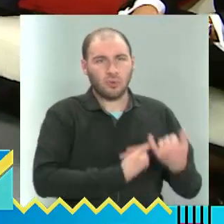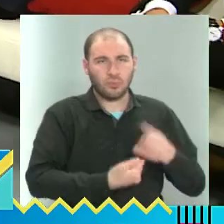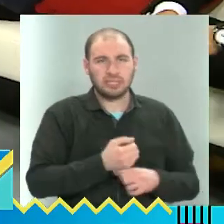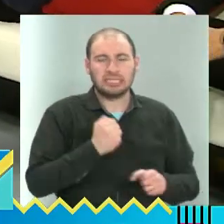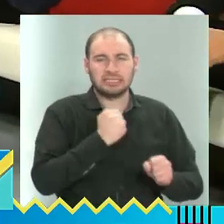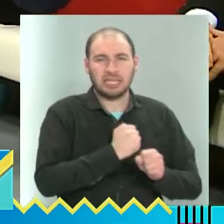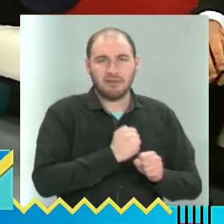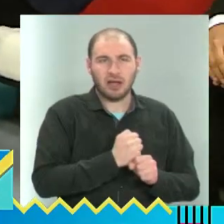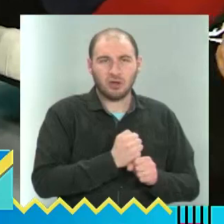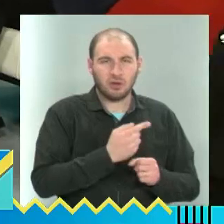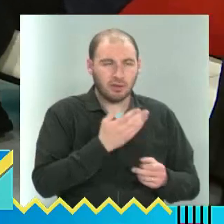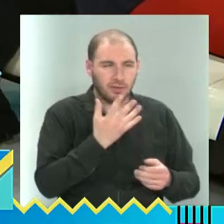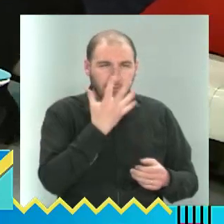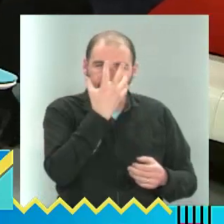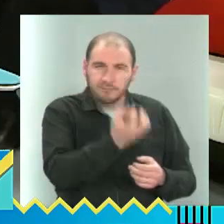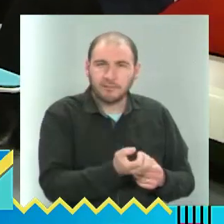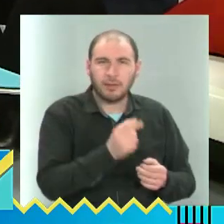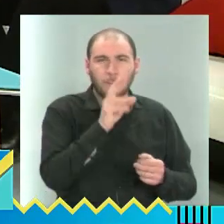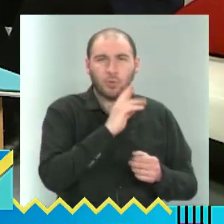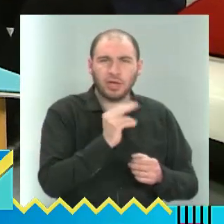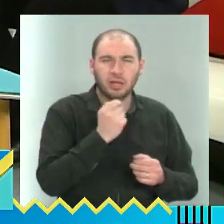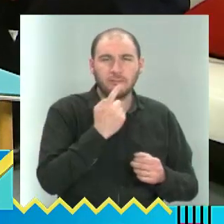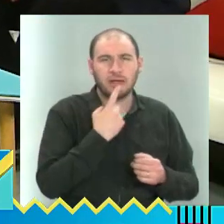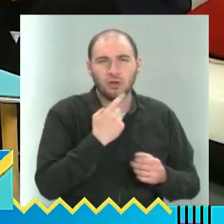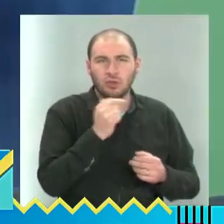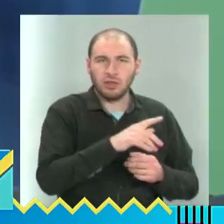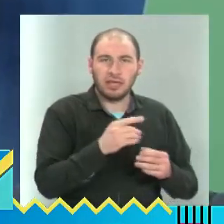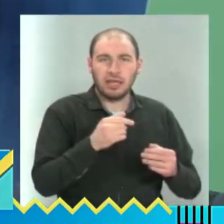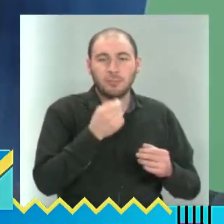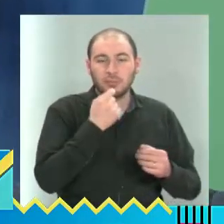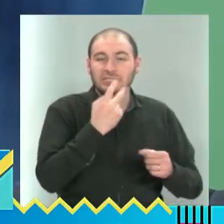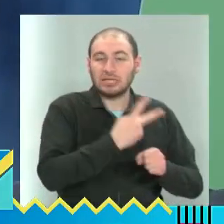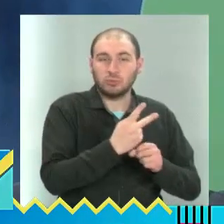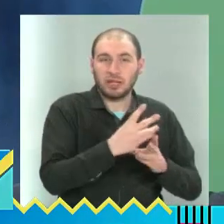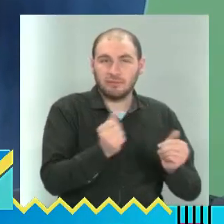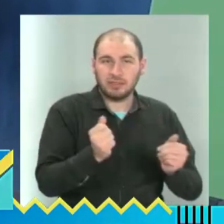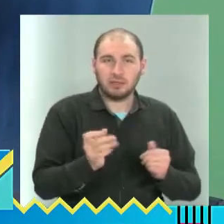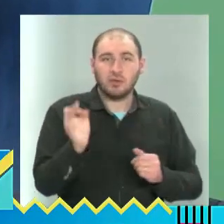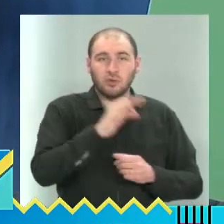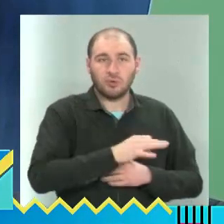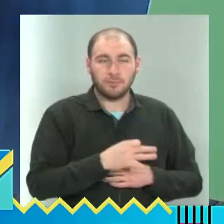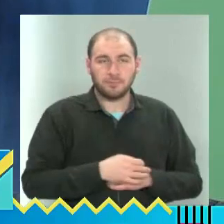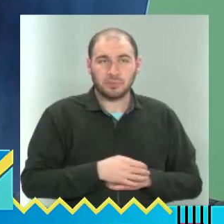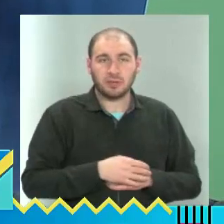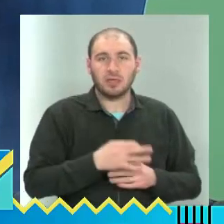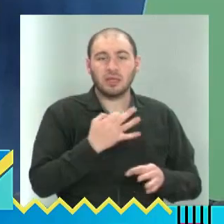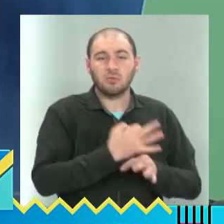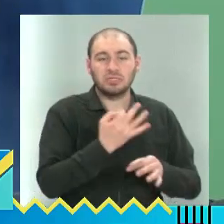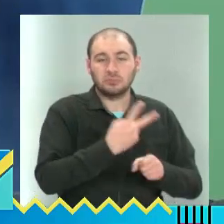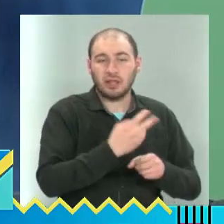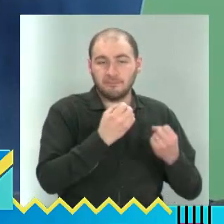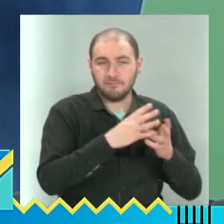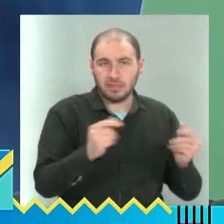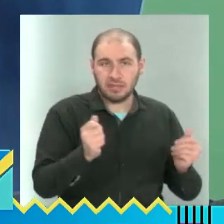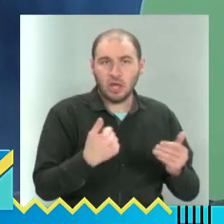este trabajo seductor, que de alguna forma las chicas, los chicos, cuando están terminando quizás el secundario o dejan sus estudios y